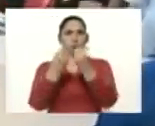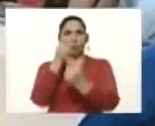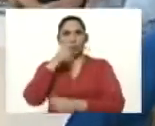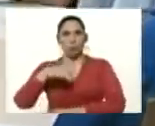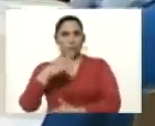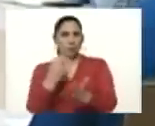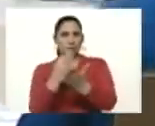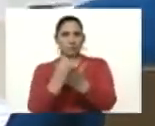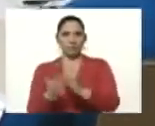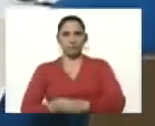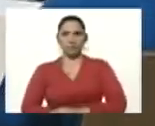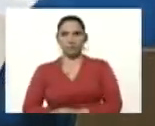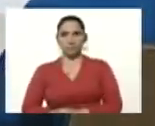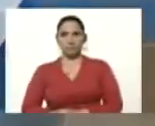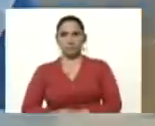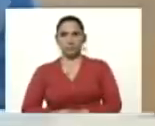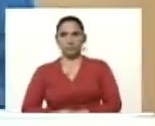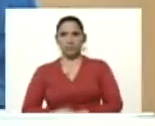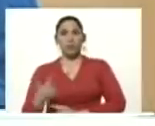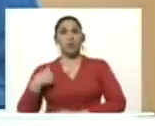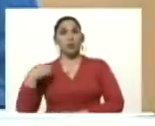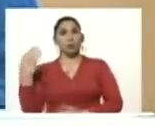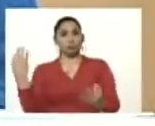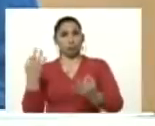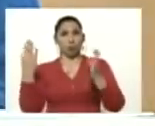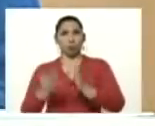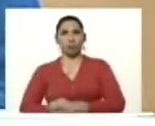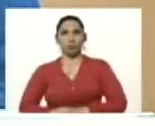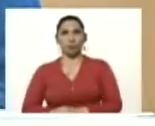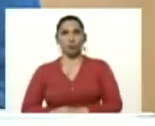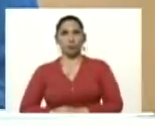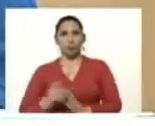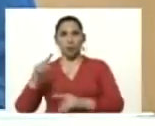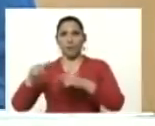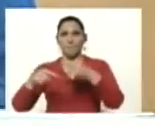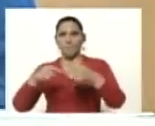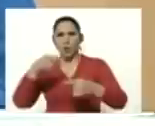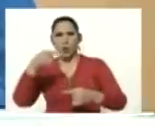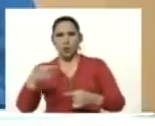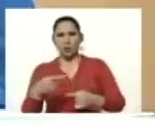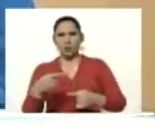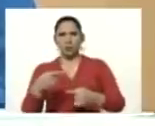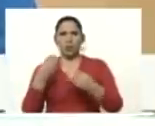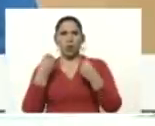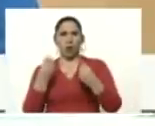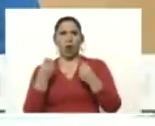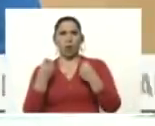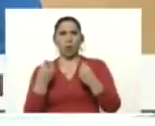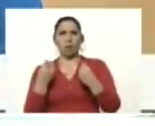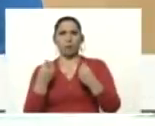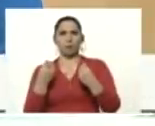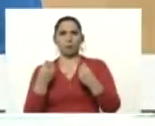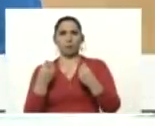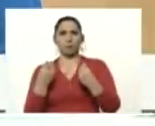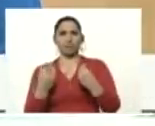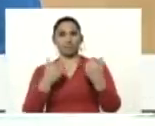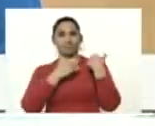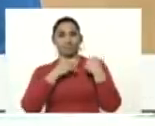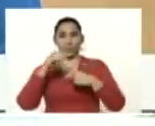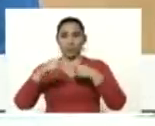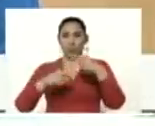pueblo. Yo estoy seguro que en el próximo ciclo, gobernador, del